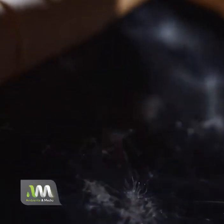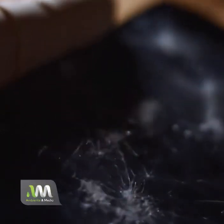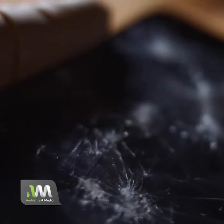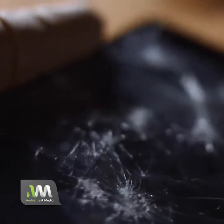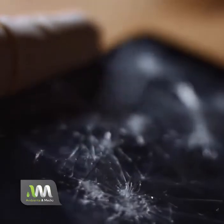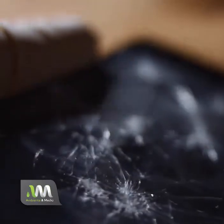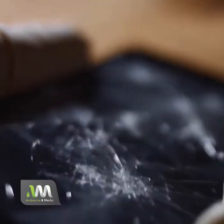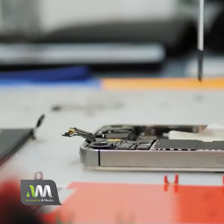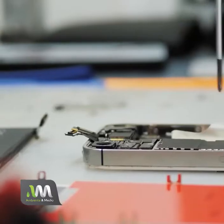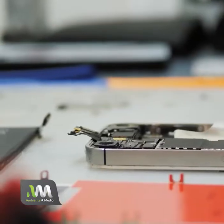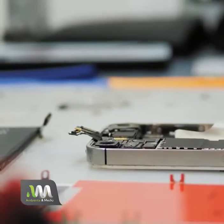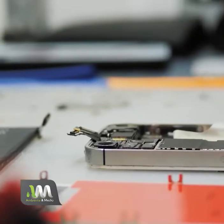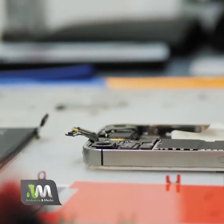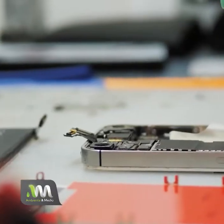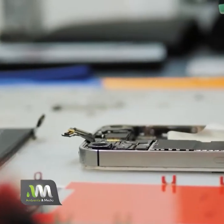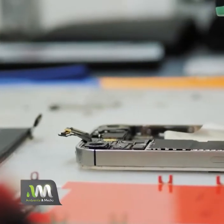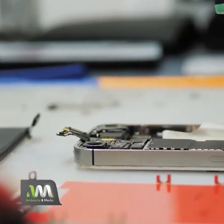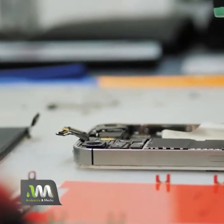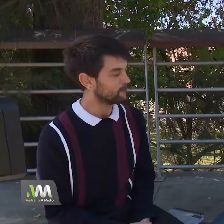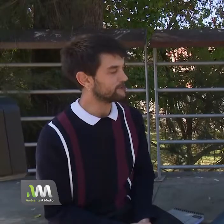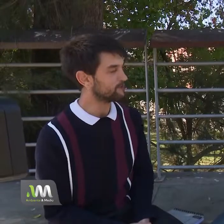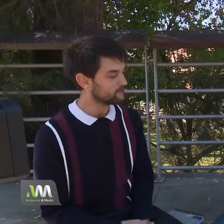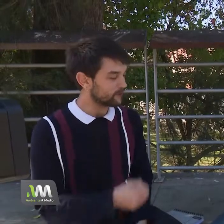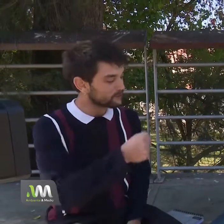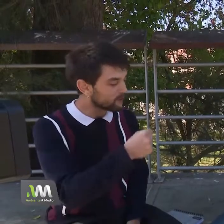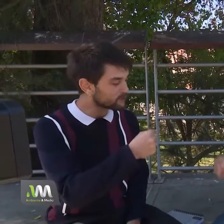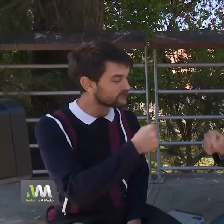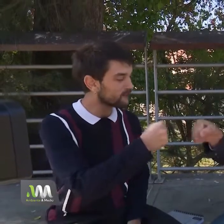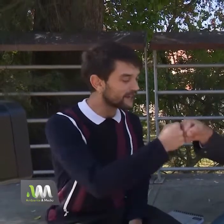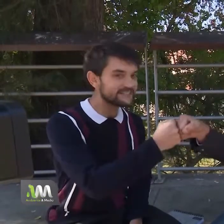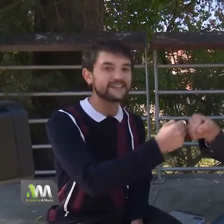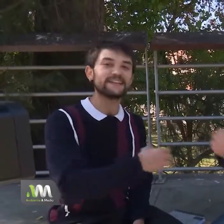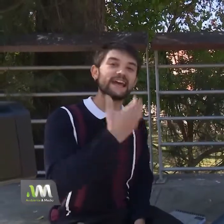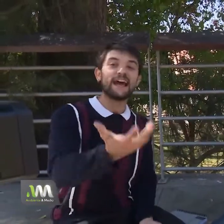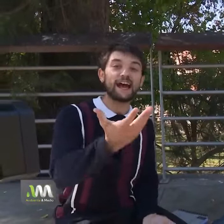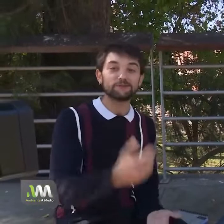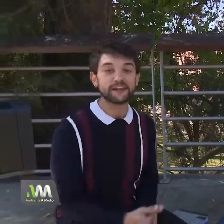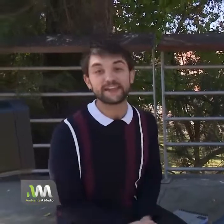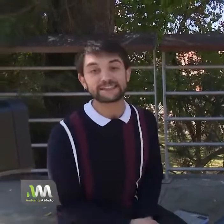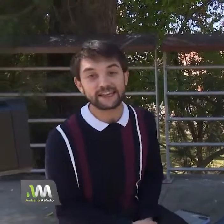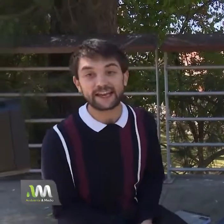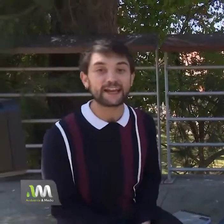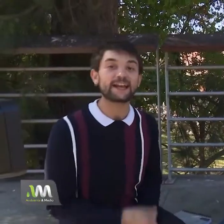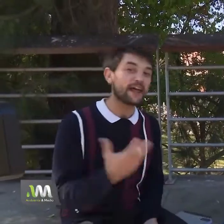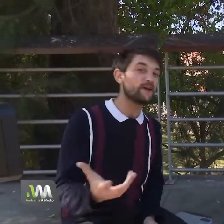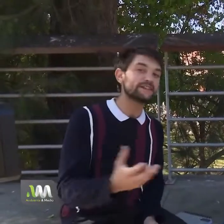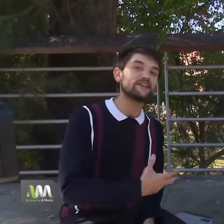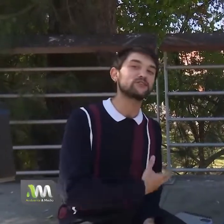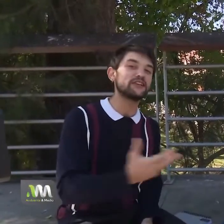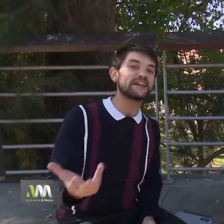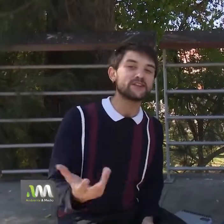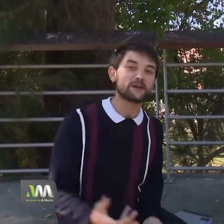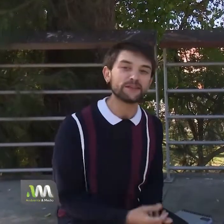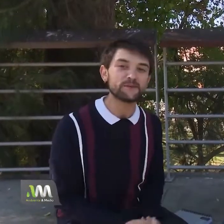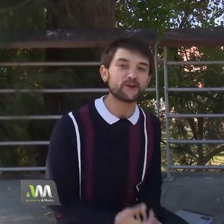la pueda entregar y sepa que eso se termina reciclando. Buenísimo. Bueno, Gustavo, muchísimas gracias. Gracias a vos. A ustedes decirles que cada vez en